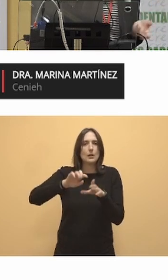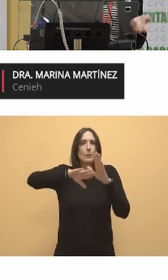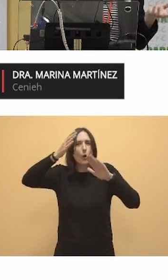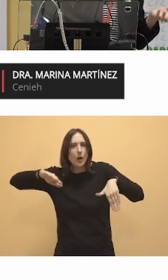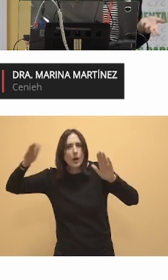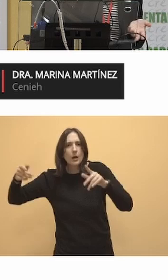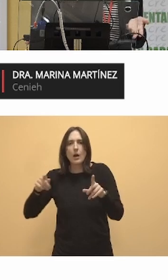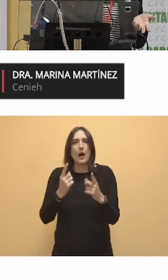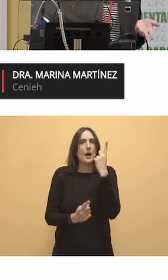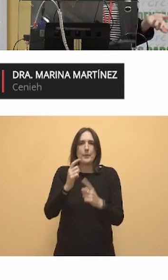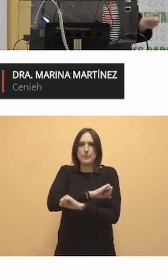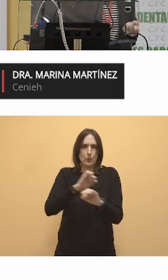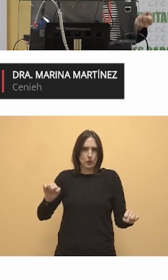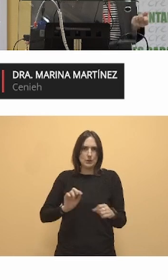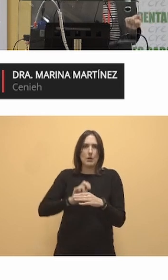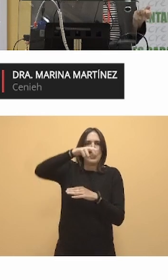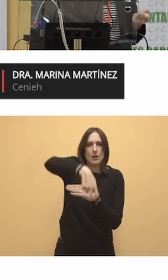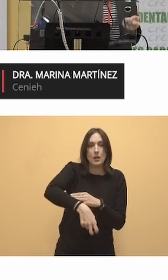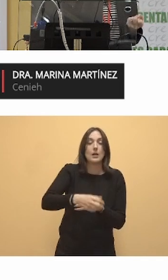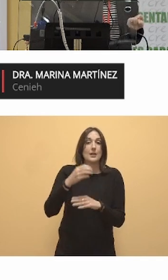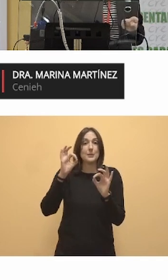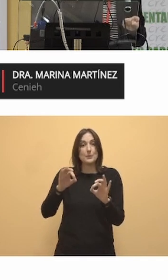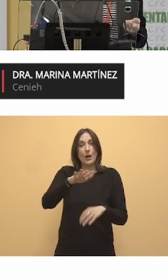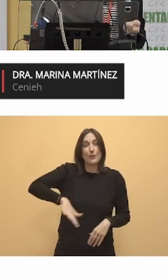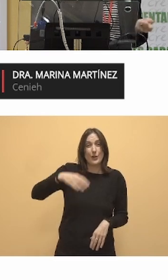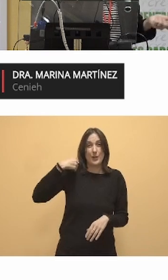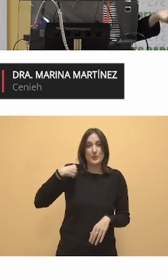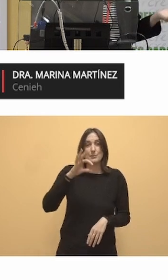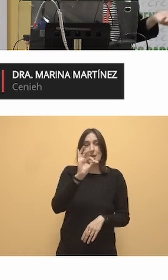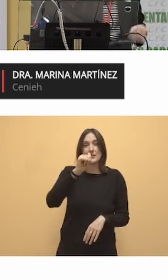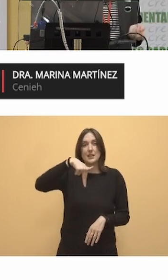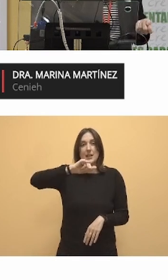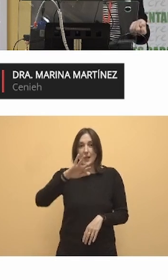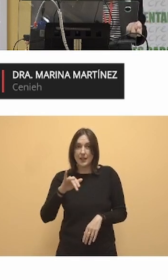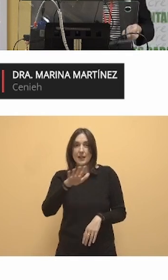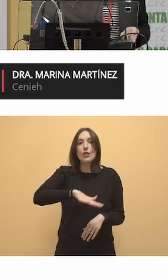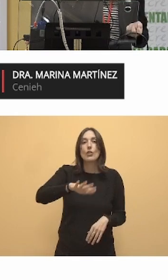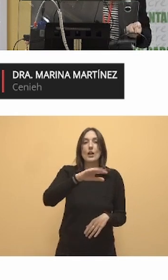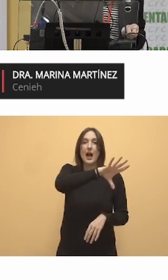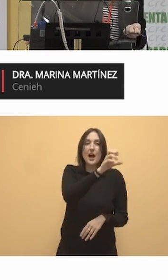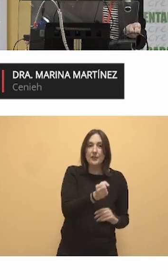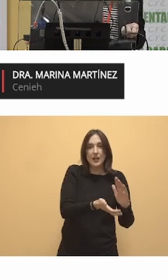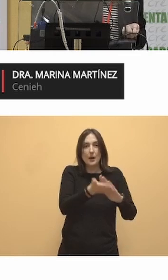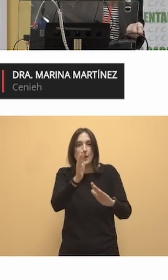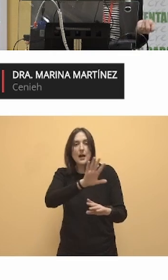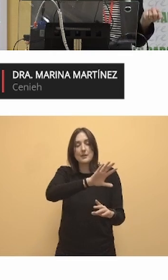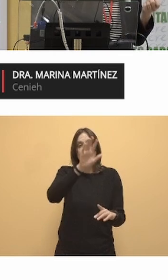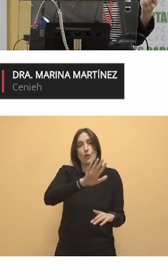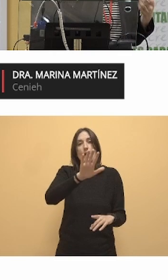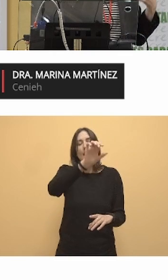incluso infranqueables. Y precisamente en la península del Sinaí, ese paso de África hacia el resto del